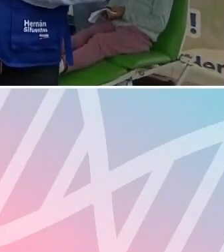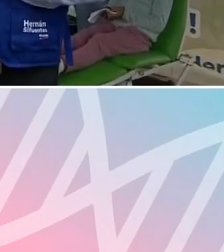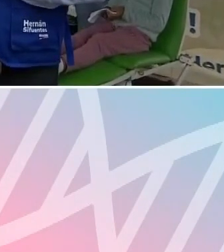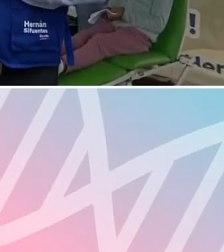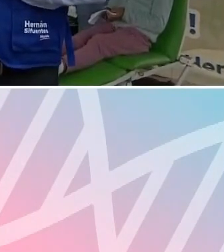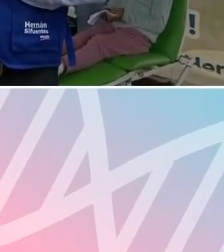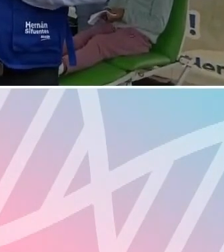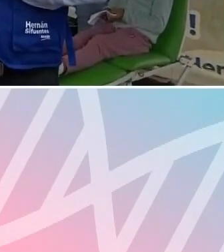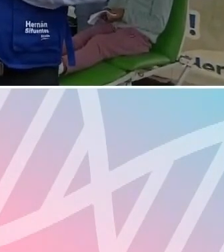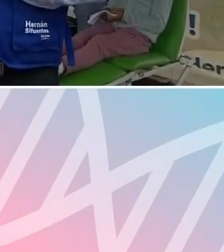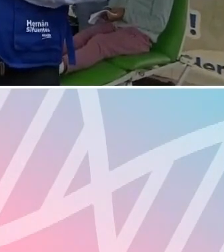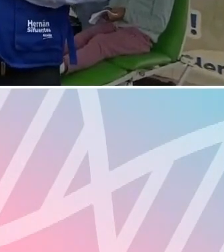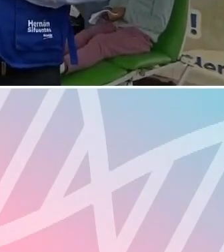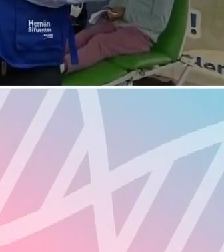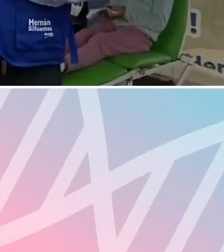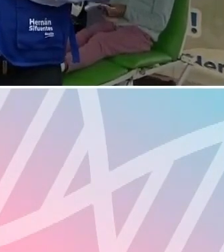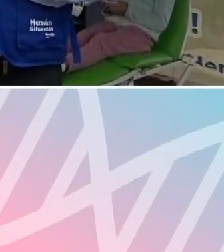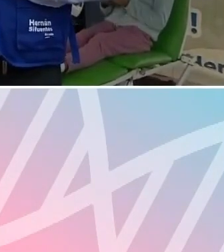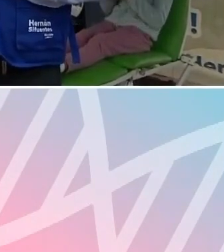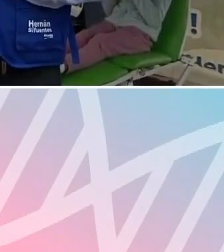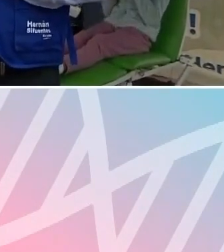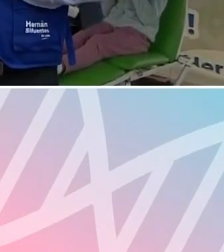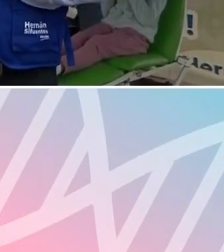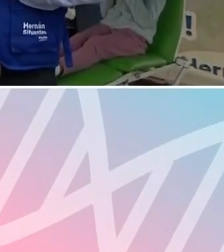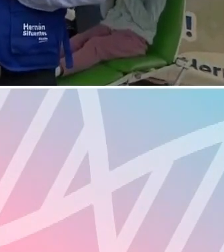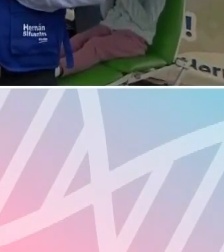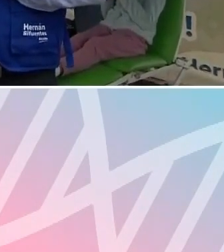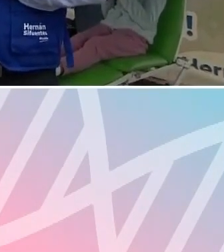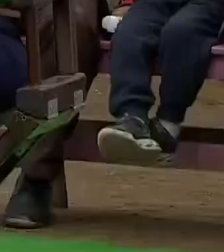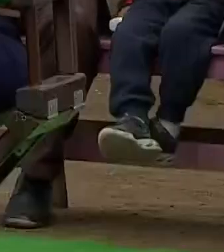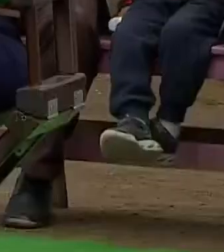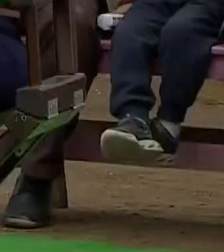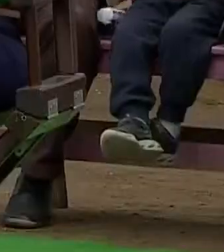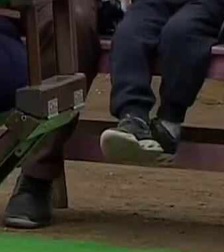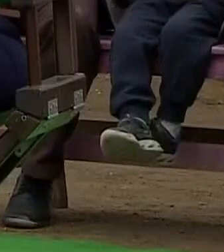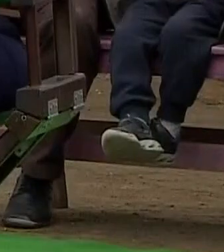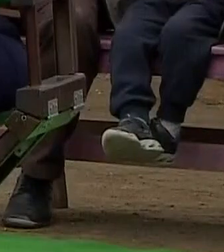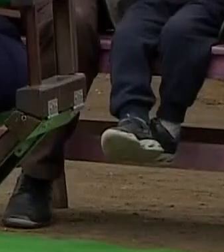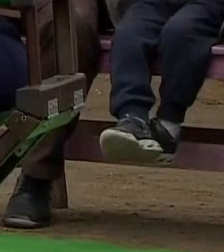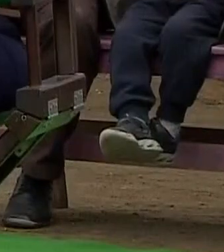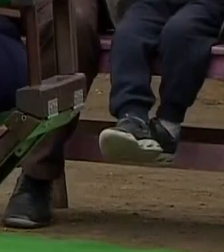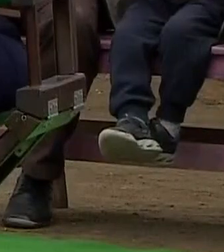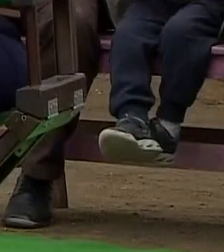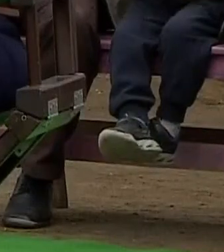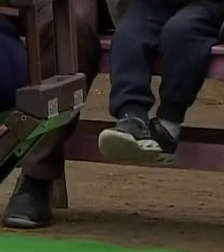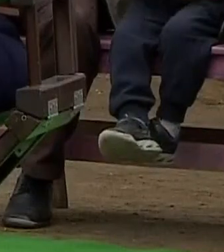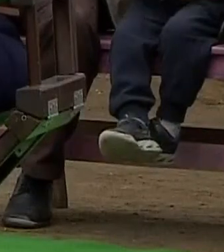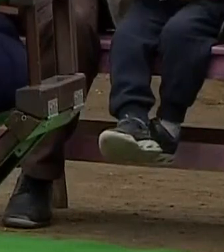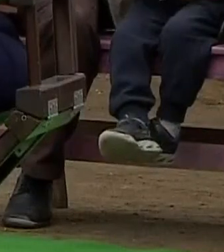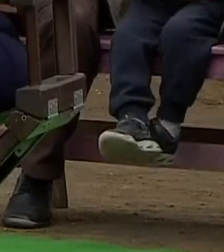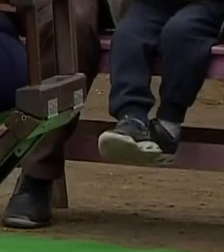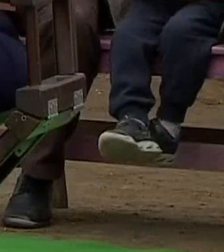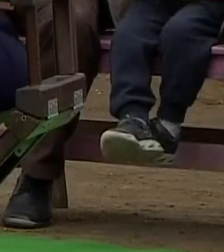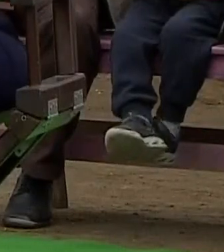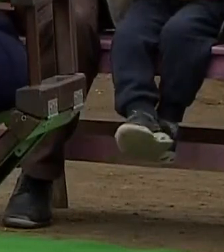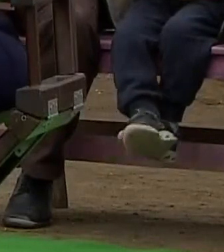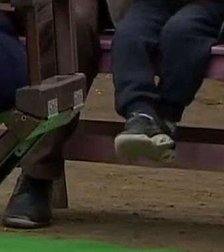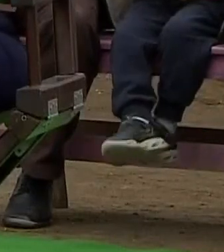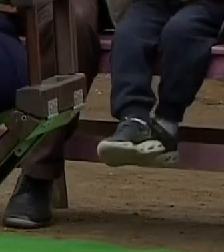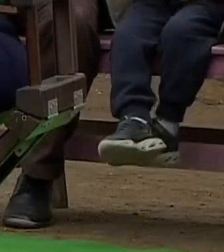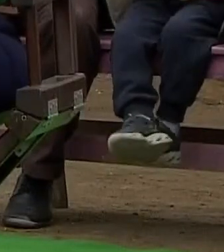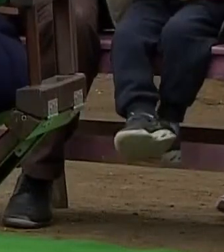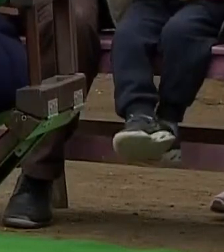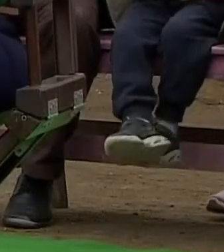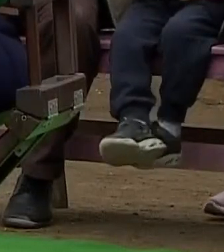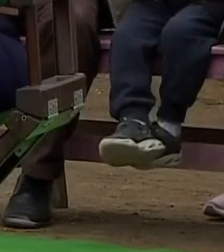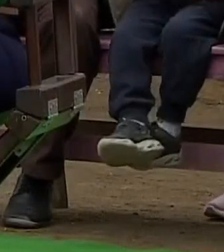para combatir este flagelo que es la anemia en todo el Perú, porque estos primeros años de vida, sobre todo, son fundamentales para el desarrollo cerebral de